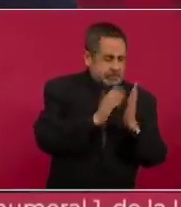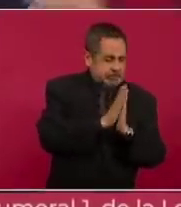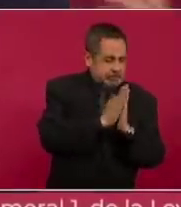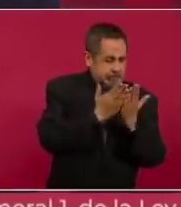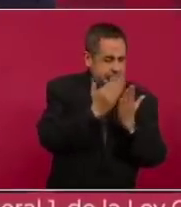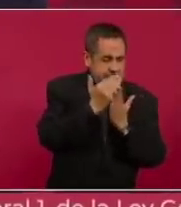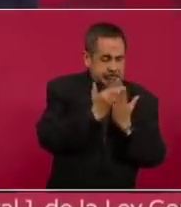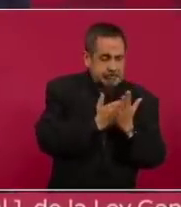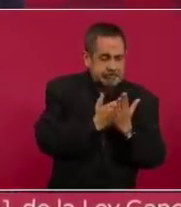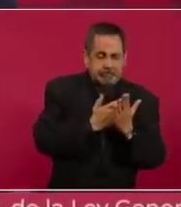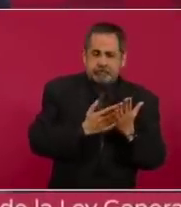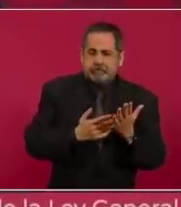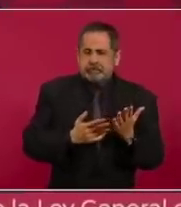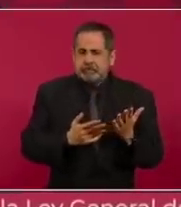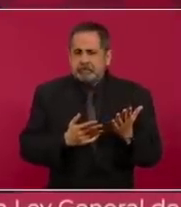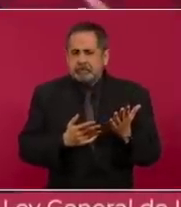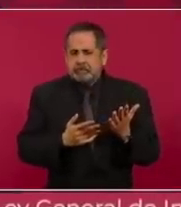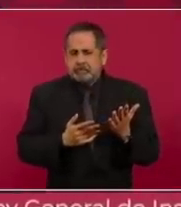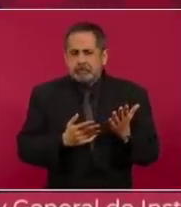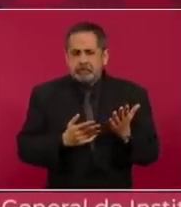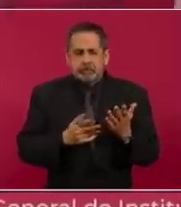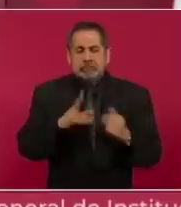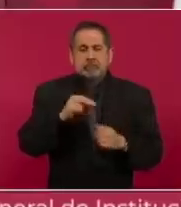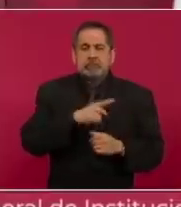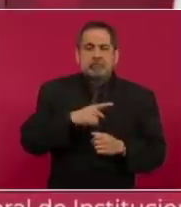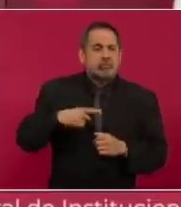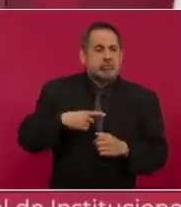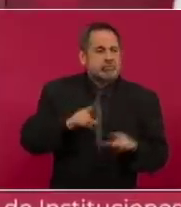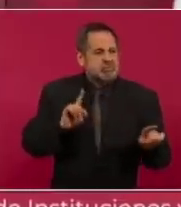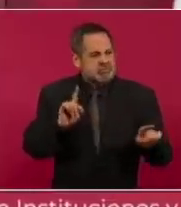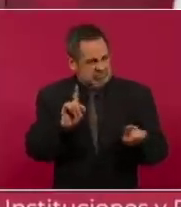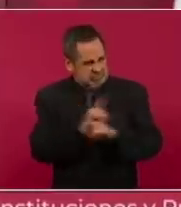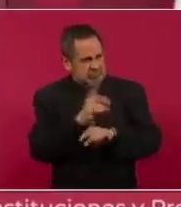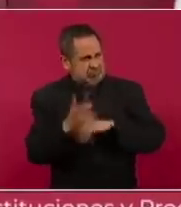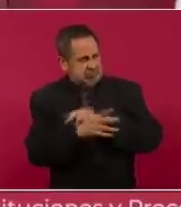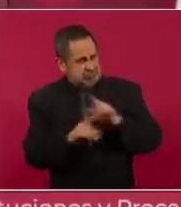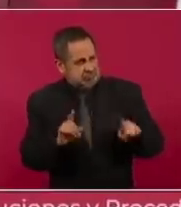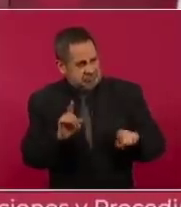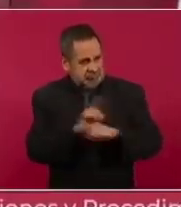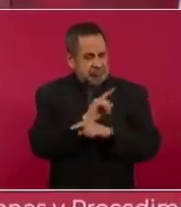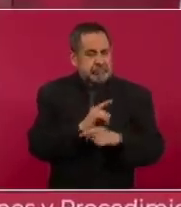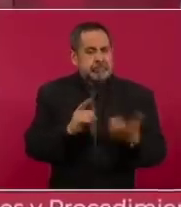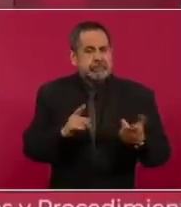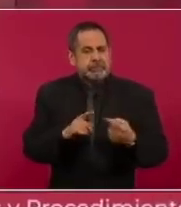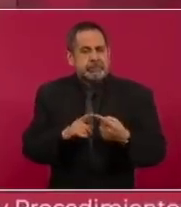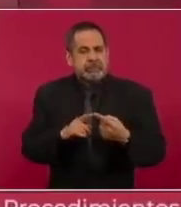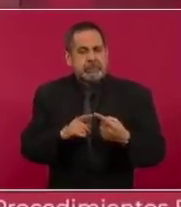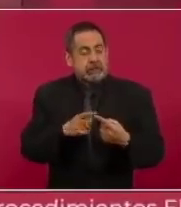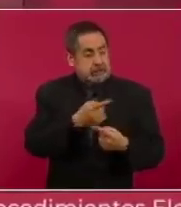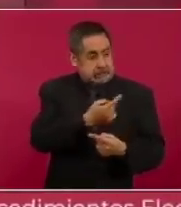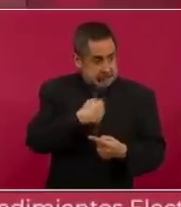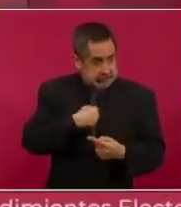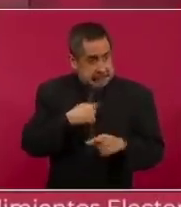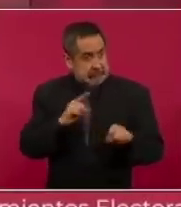que no es la ley del talión, que no es el ojo por ojo, diente por diente,